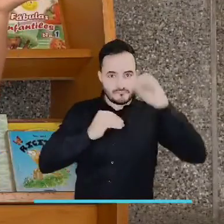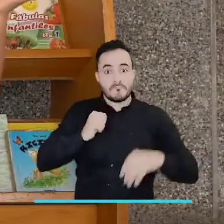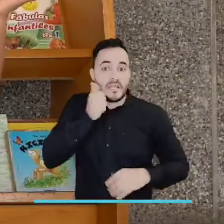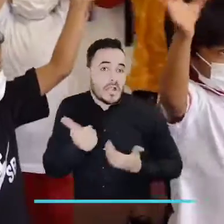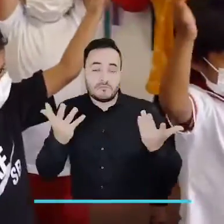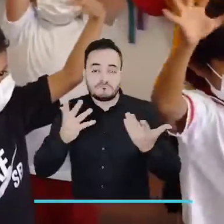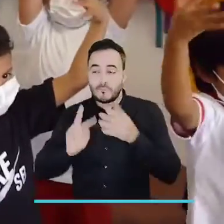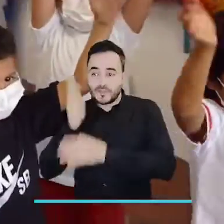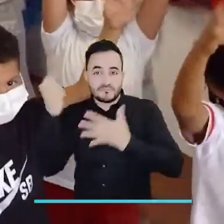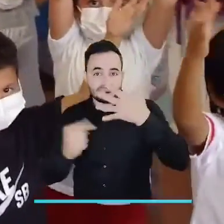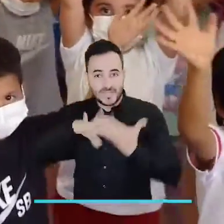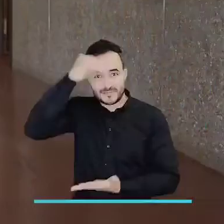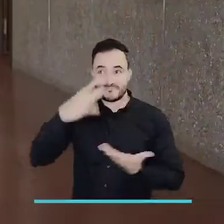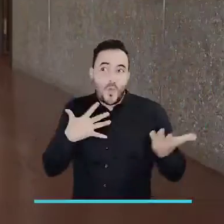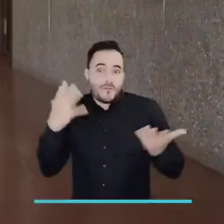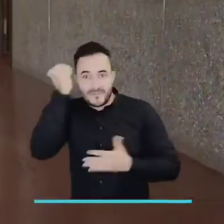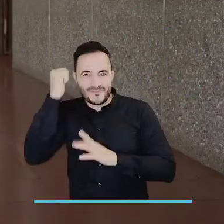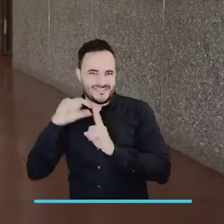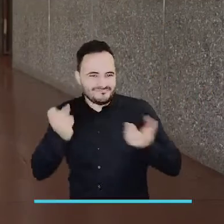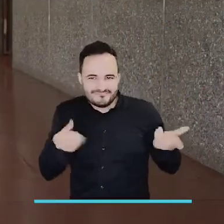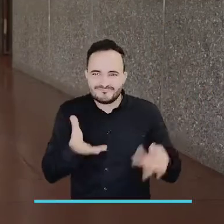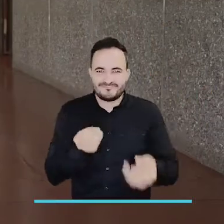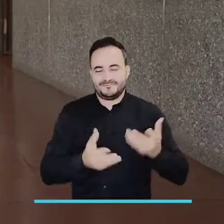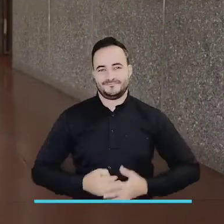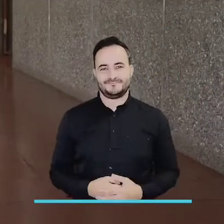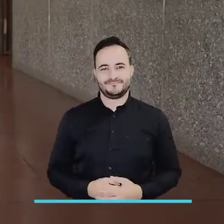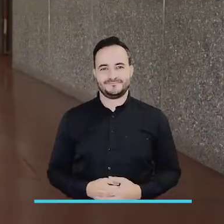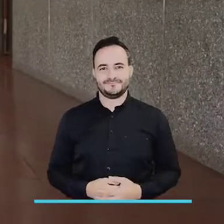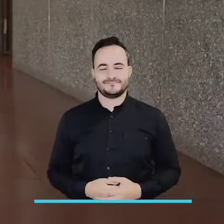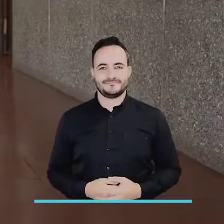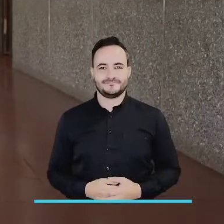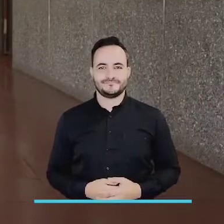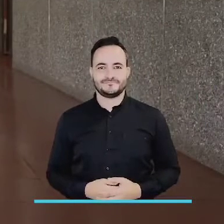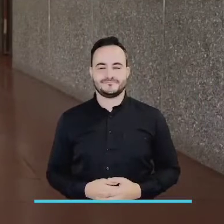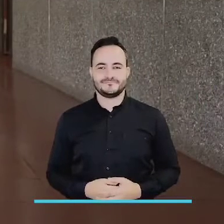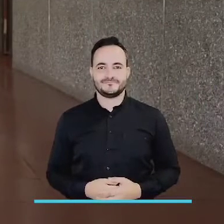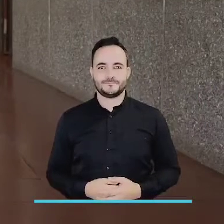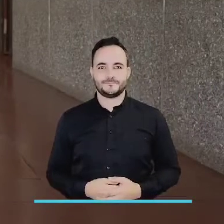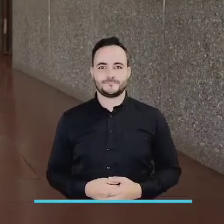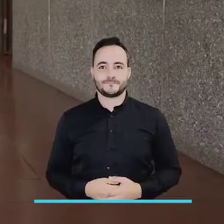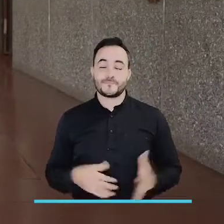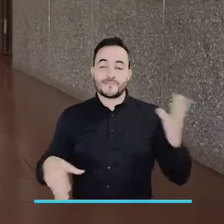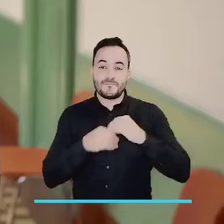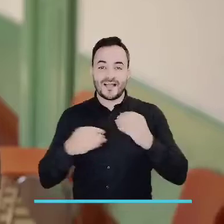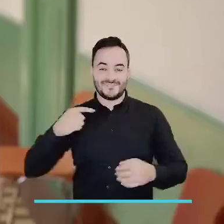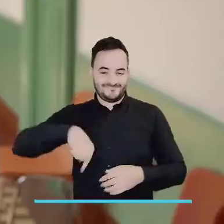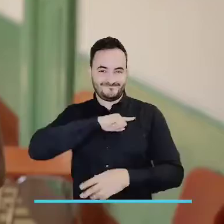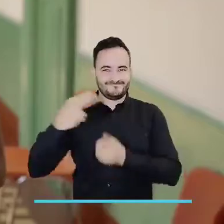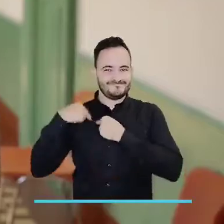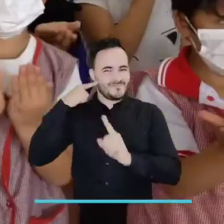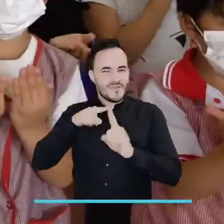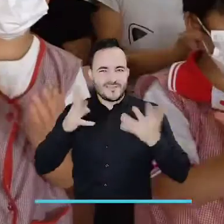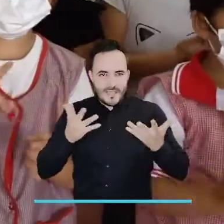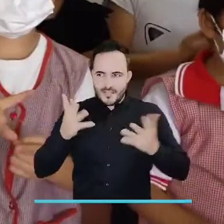aprender verduras, otro día podemos aprender... Yo amo mi mamá y el trofeo. También estamos